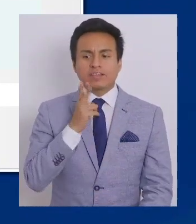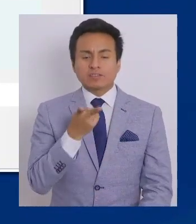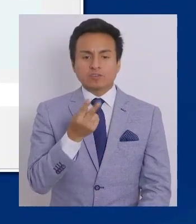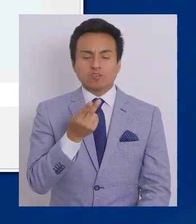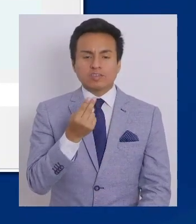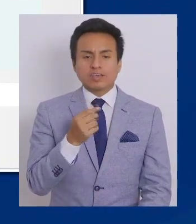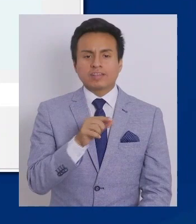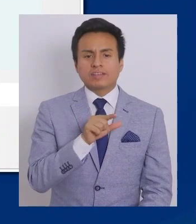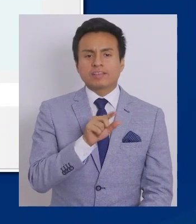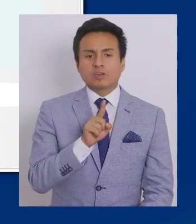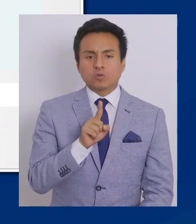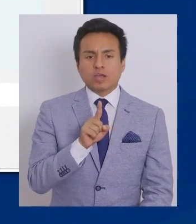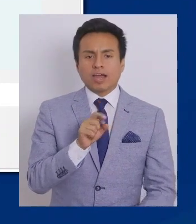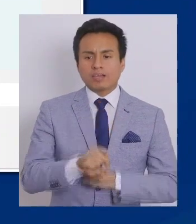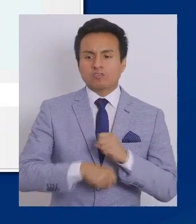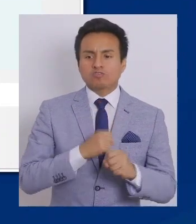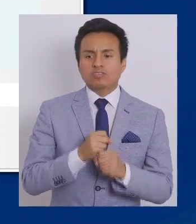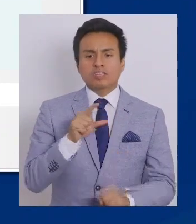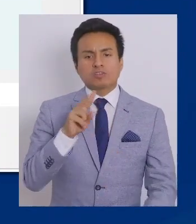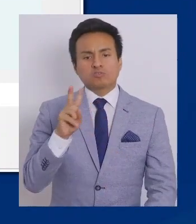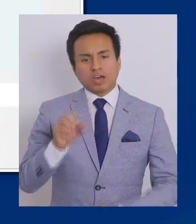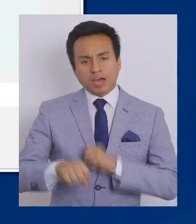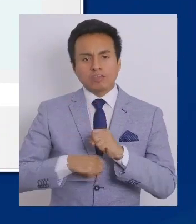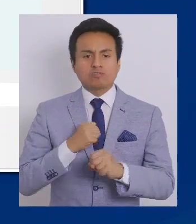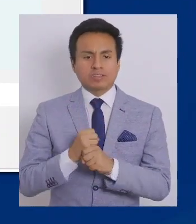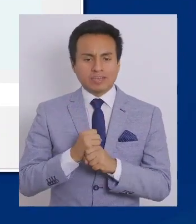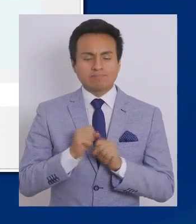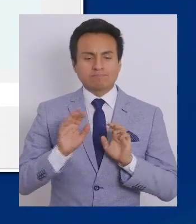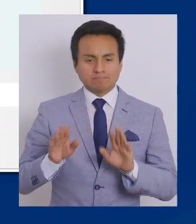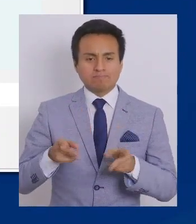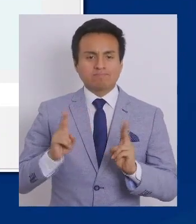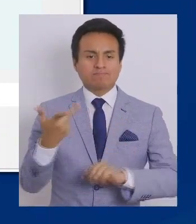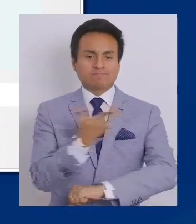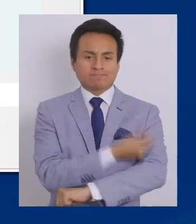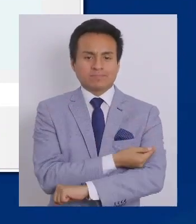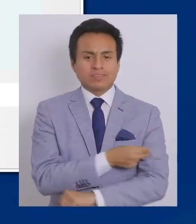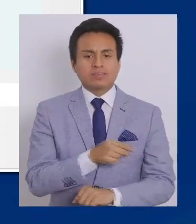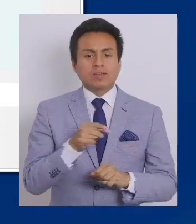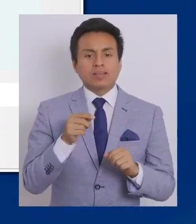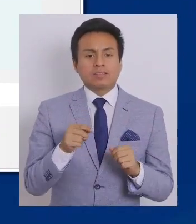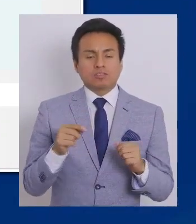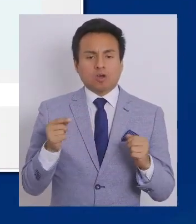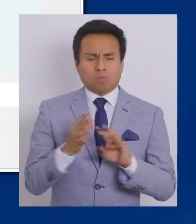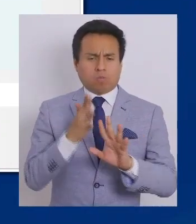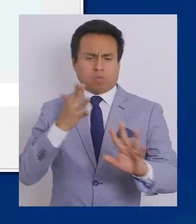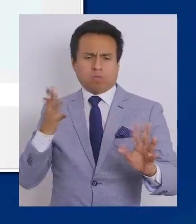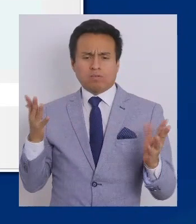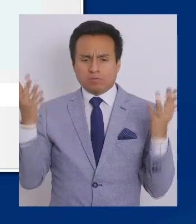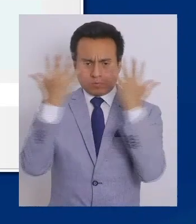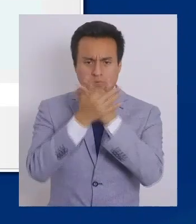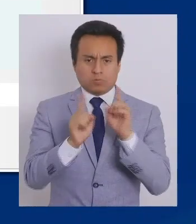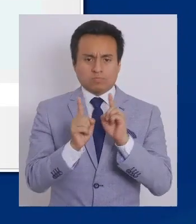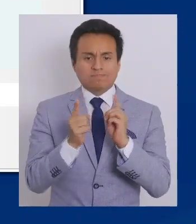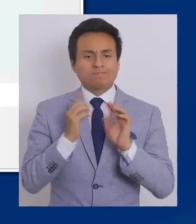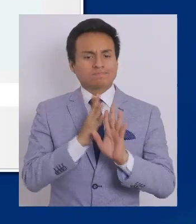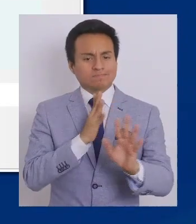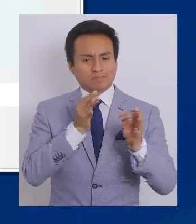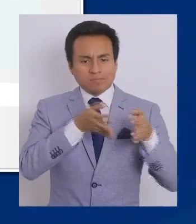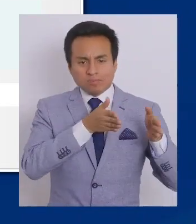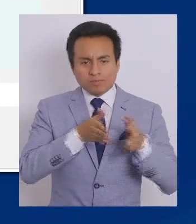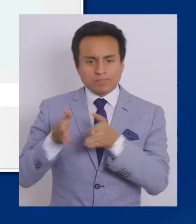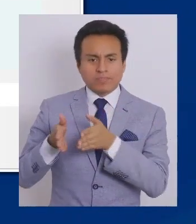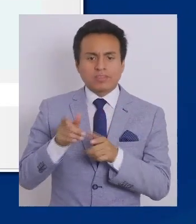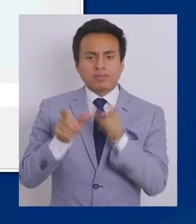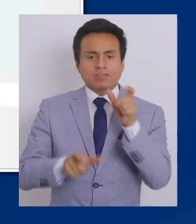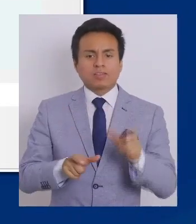12 entre 71 y 72 años de edad esto es para evitar las aglomeraciones y también personal